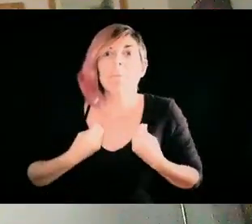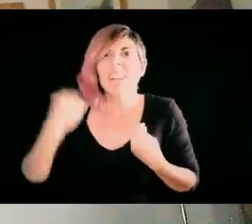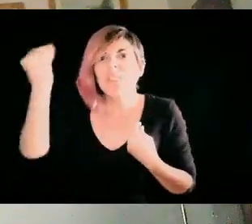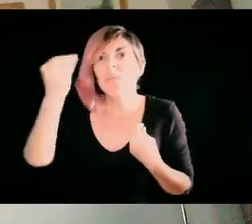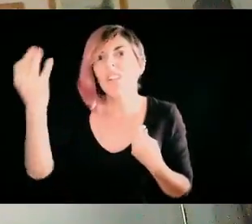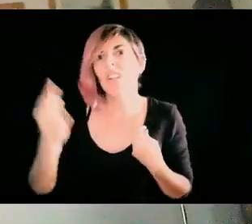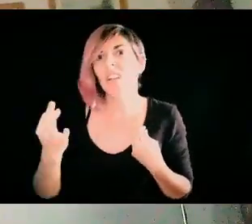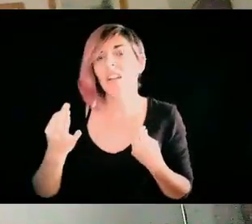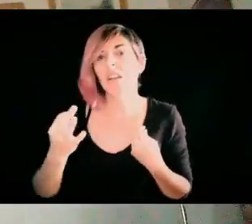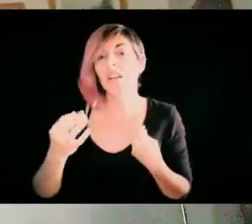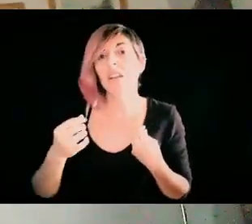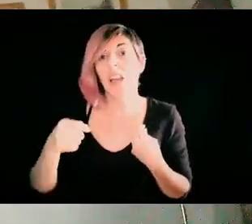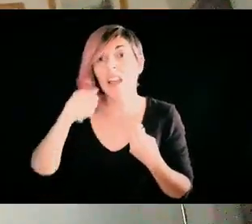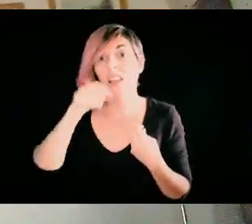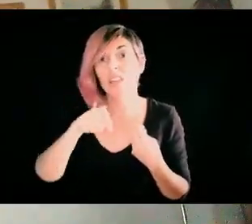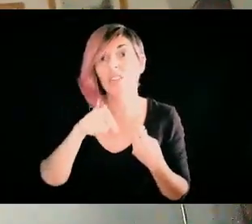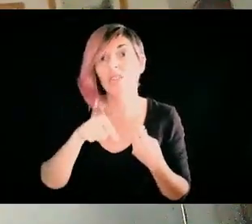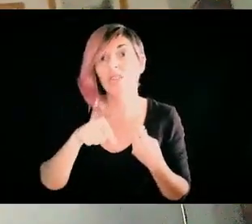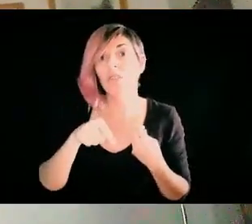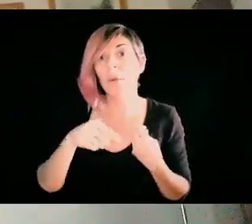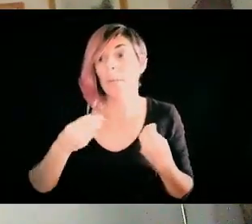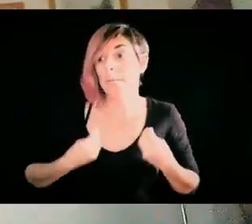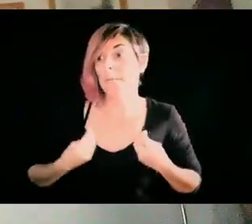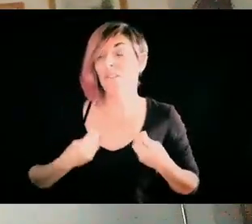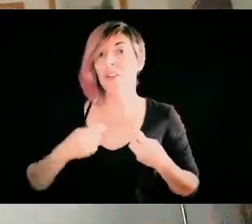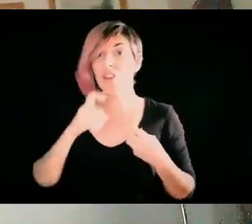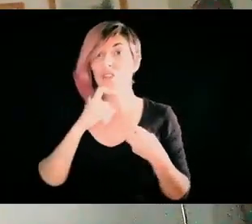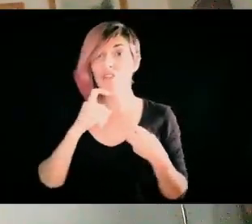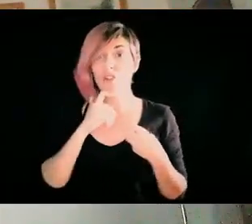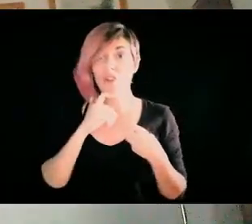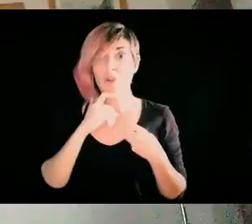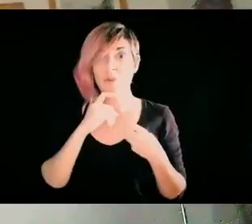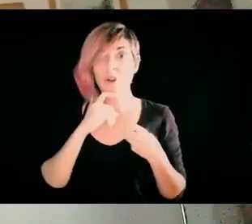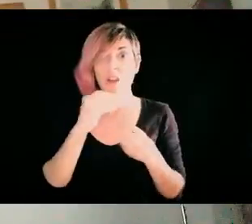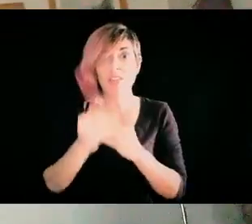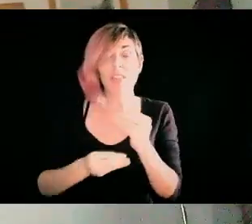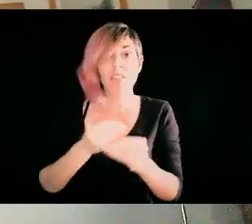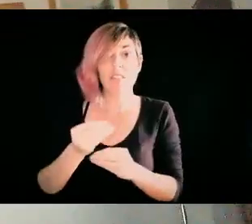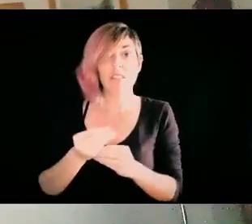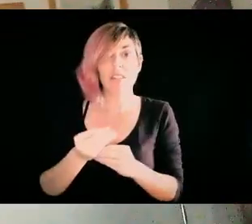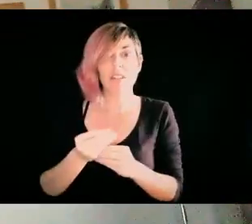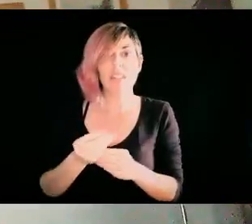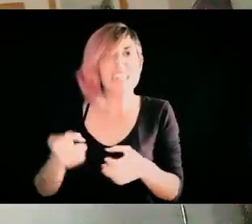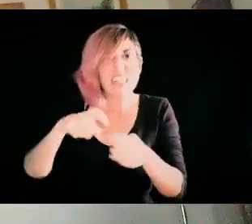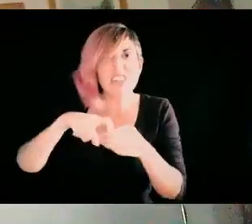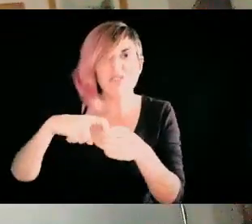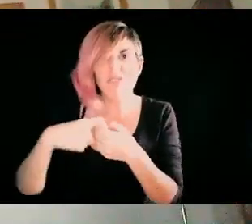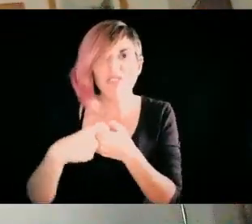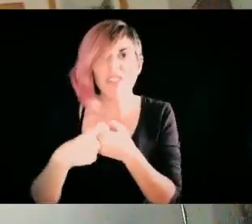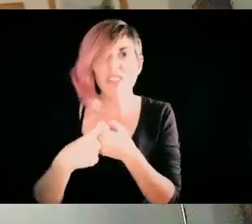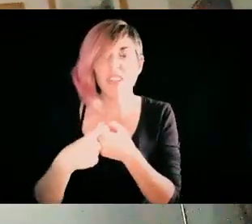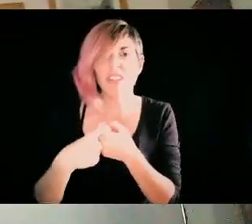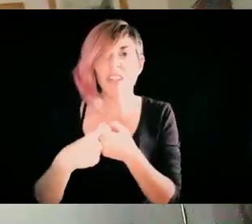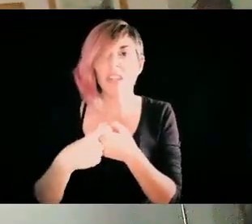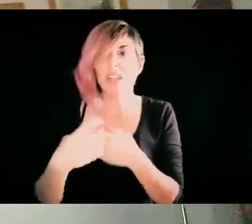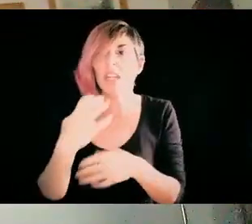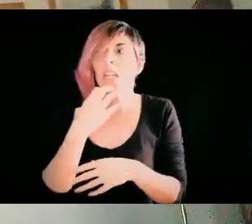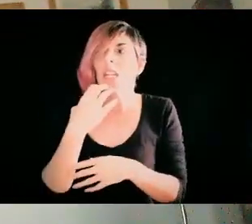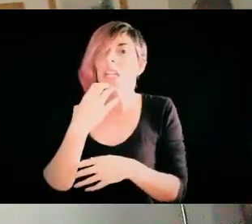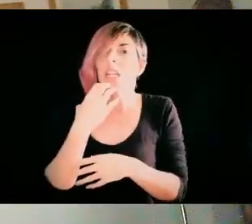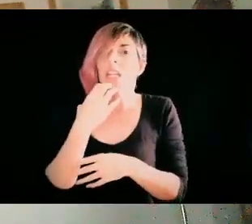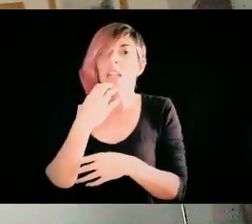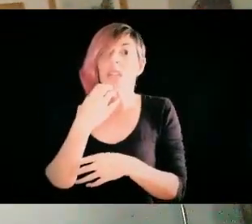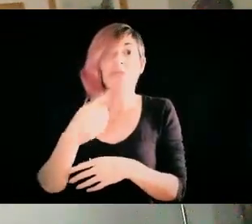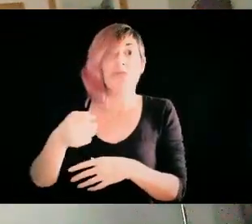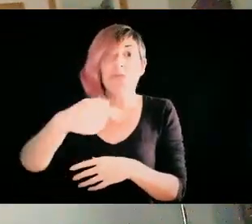que pensamos sobre la vida, influye de manera decisiva en cómo vivimos la vida y cómo vivimos las emociones. Podemos